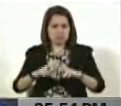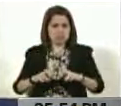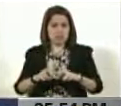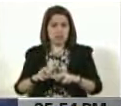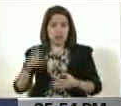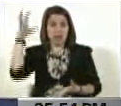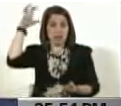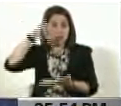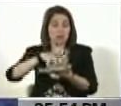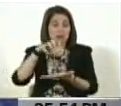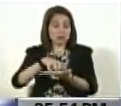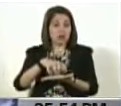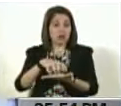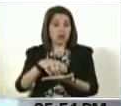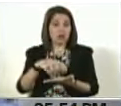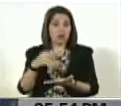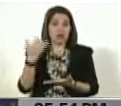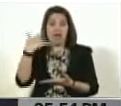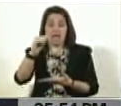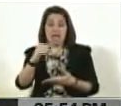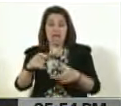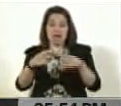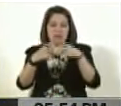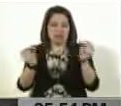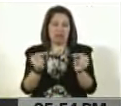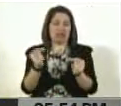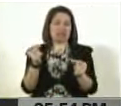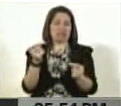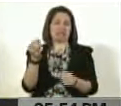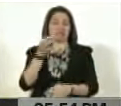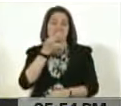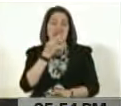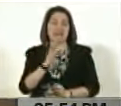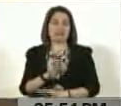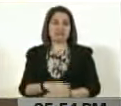mansión Bakery, lo que había eran pasteles con verde.